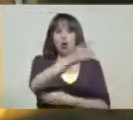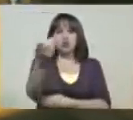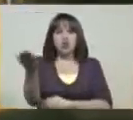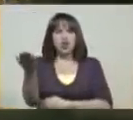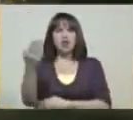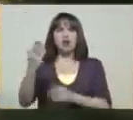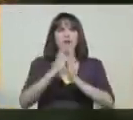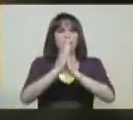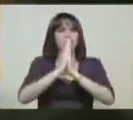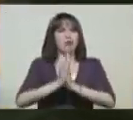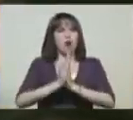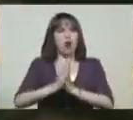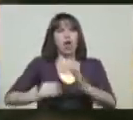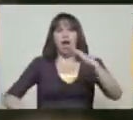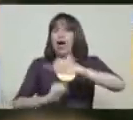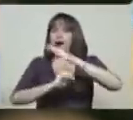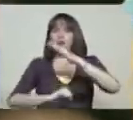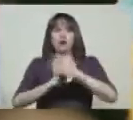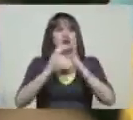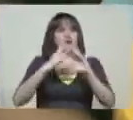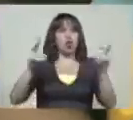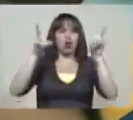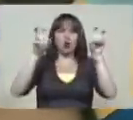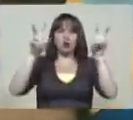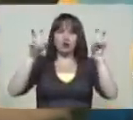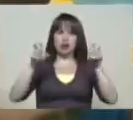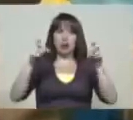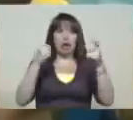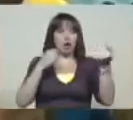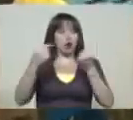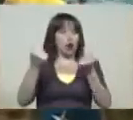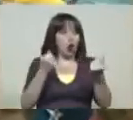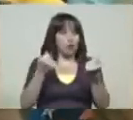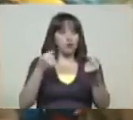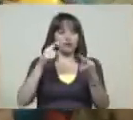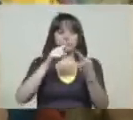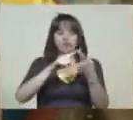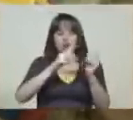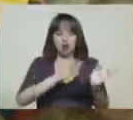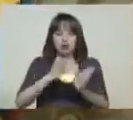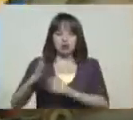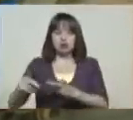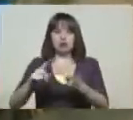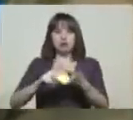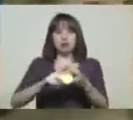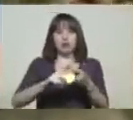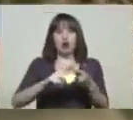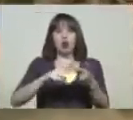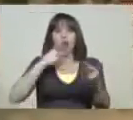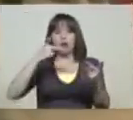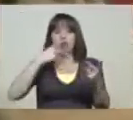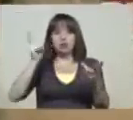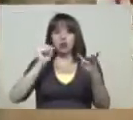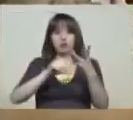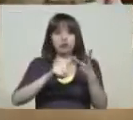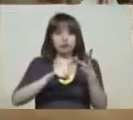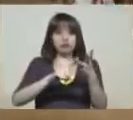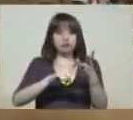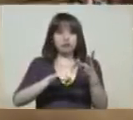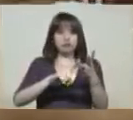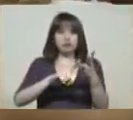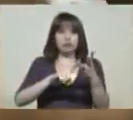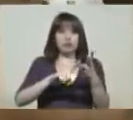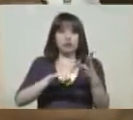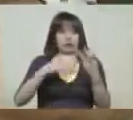colaboración en los grandes temas económicos, organizativos, políticos. Este es un Congreso